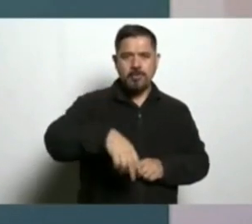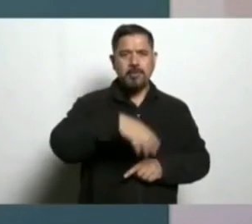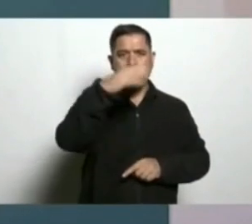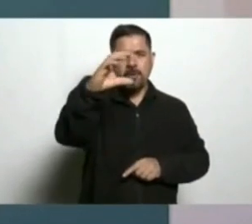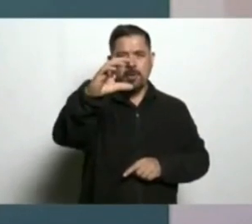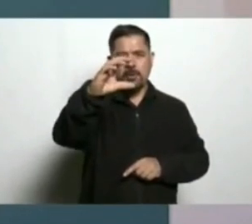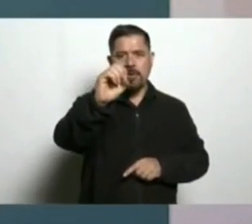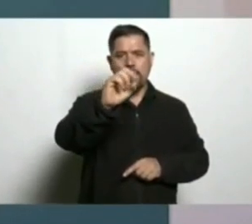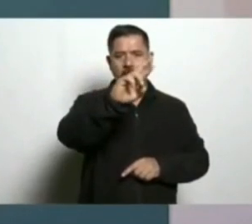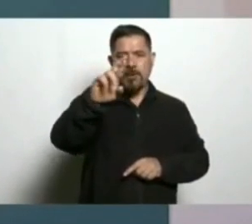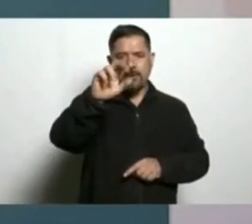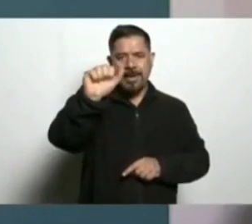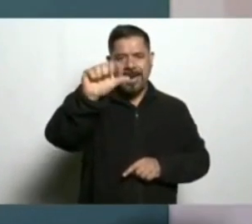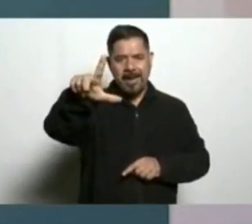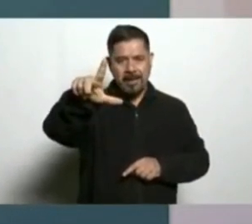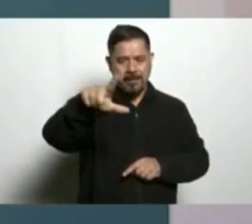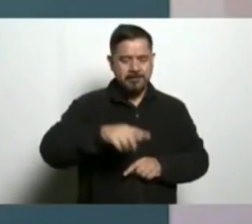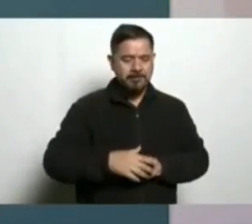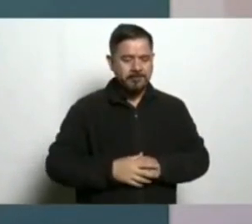y